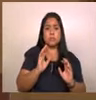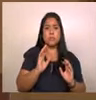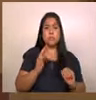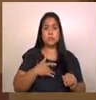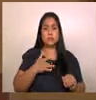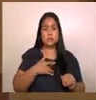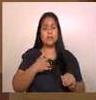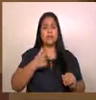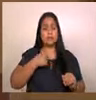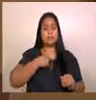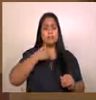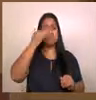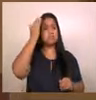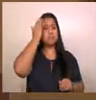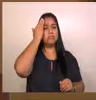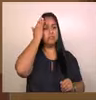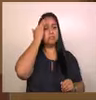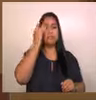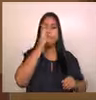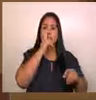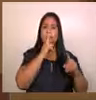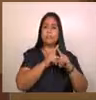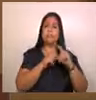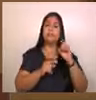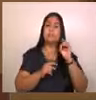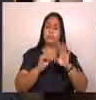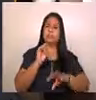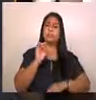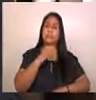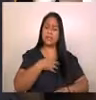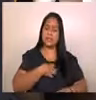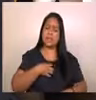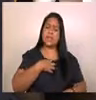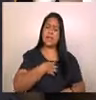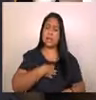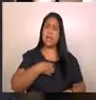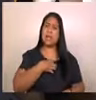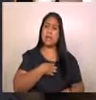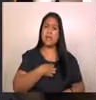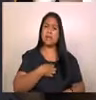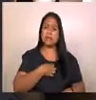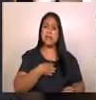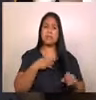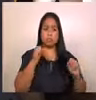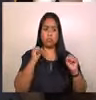Estoy convencida de que hay quejas que son muy justificables,